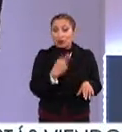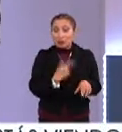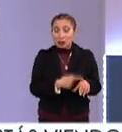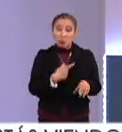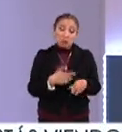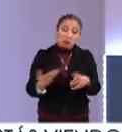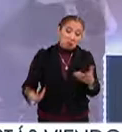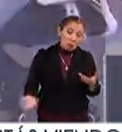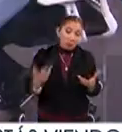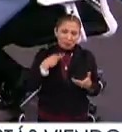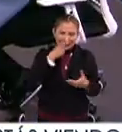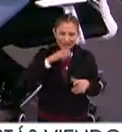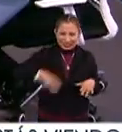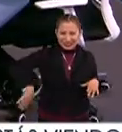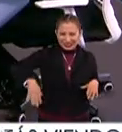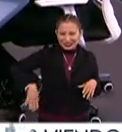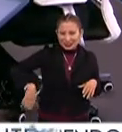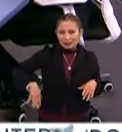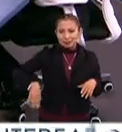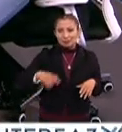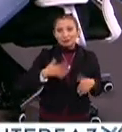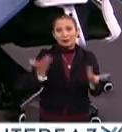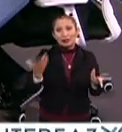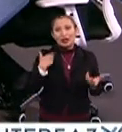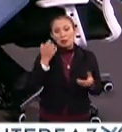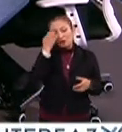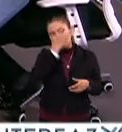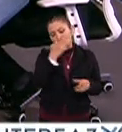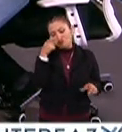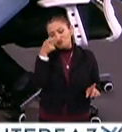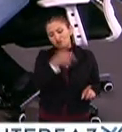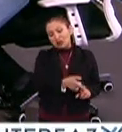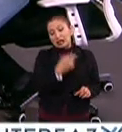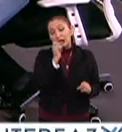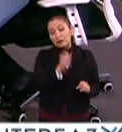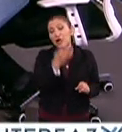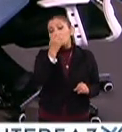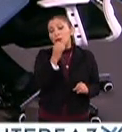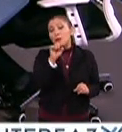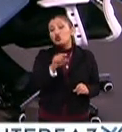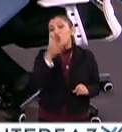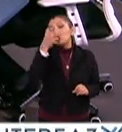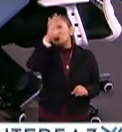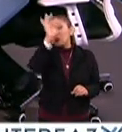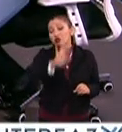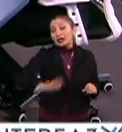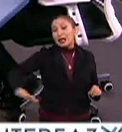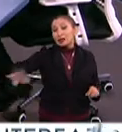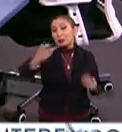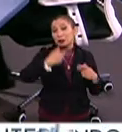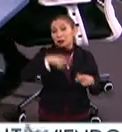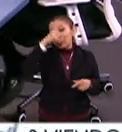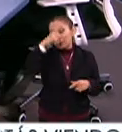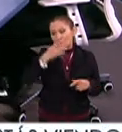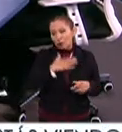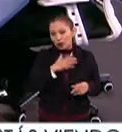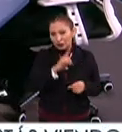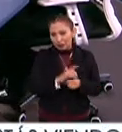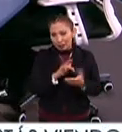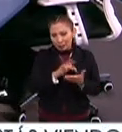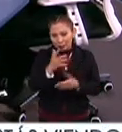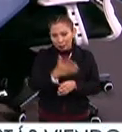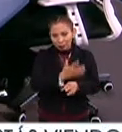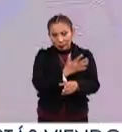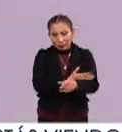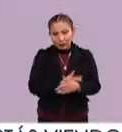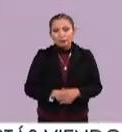pues que me decías hace unos minutos, diagnosticada representa el 9.8% de la población mexicana. Muy buenos días, doctora, gracias por estar